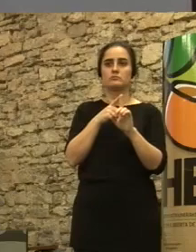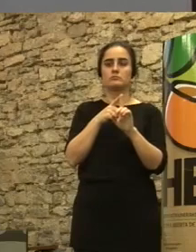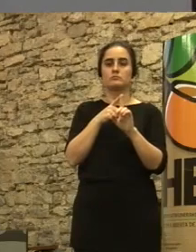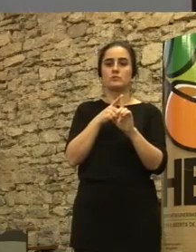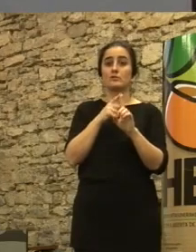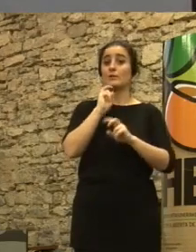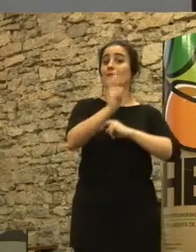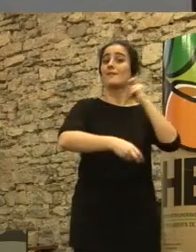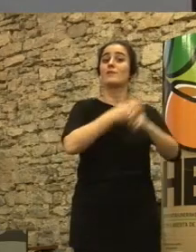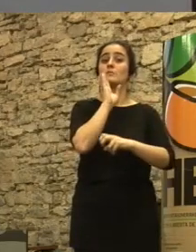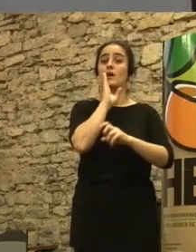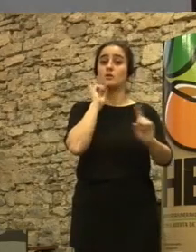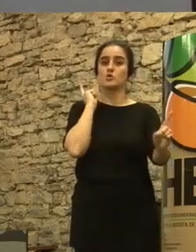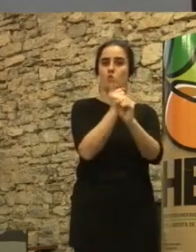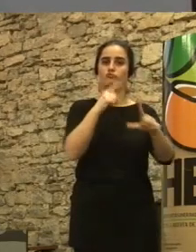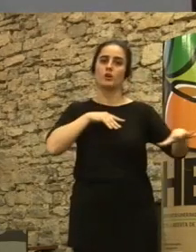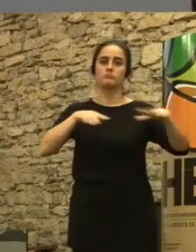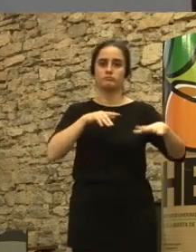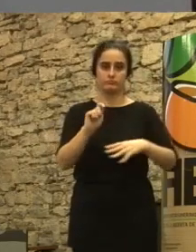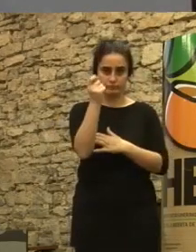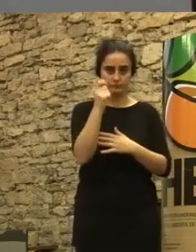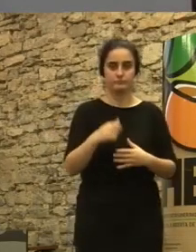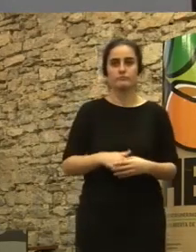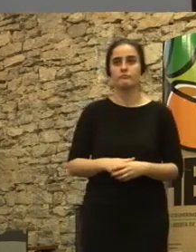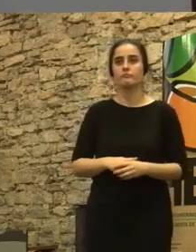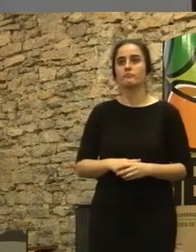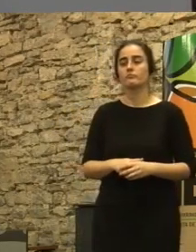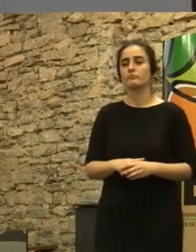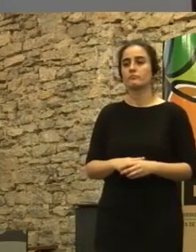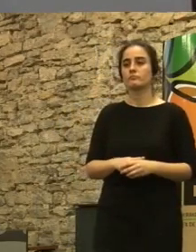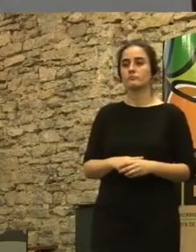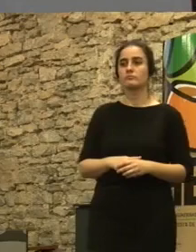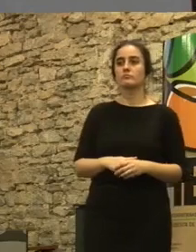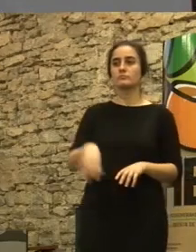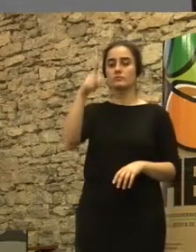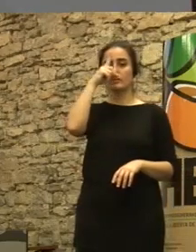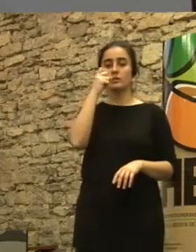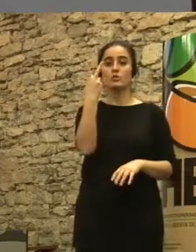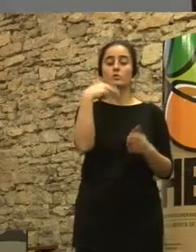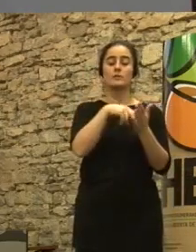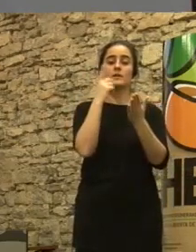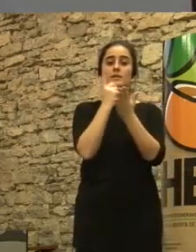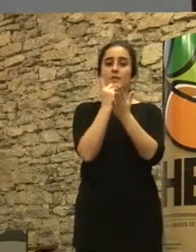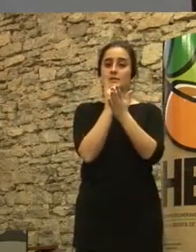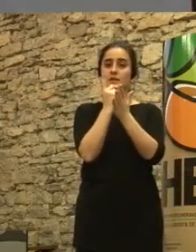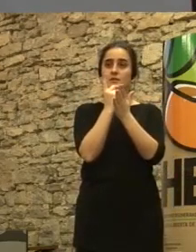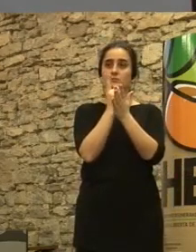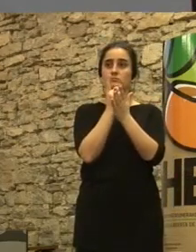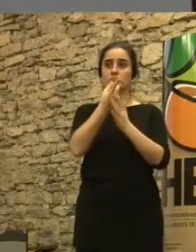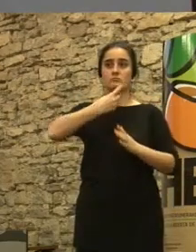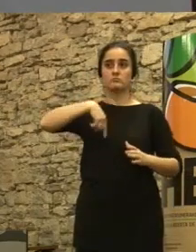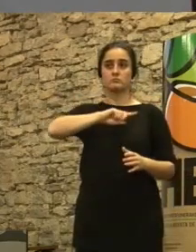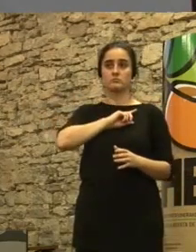contra la reforma de las pensiones. Además de esto, en el 2016...